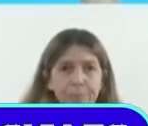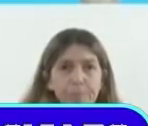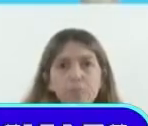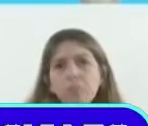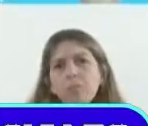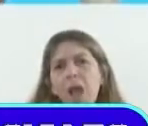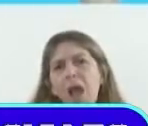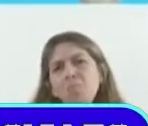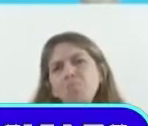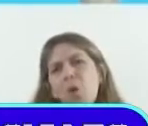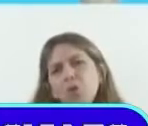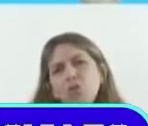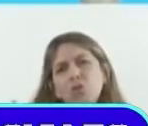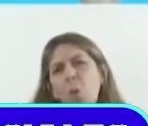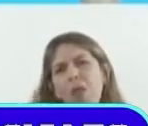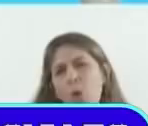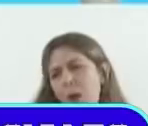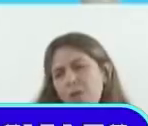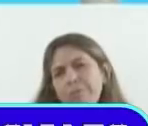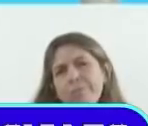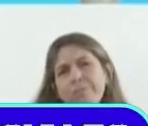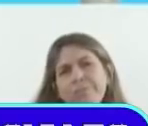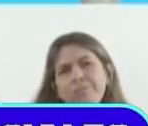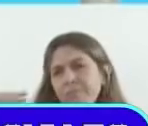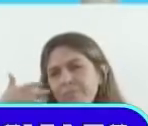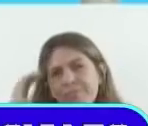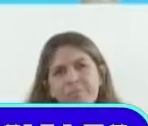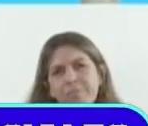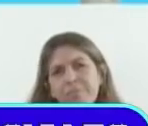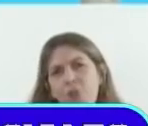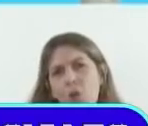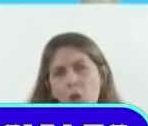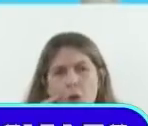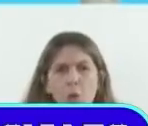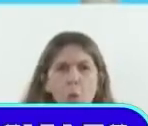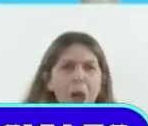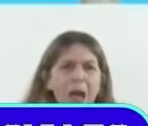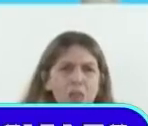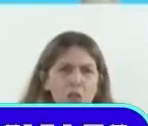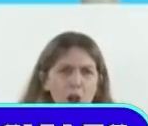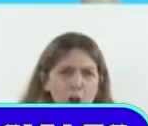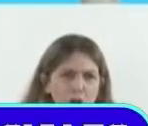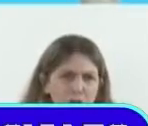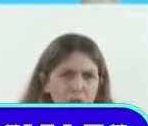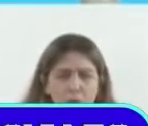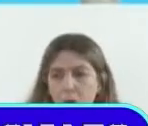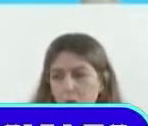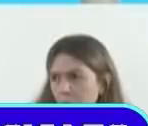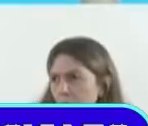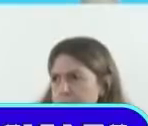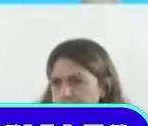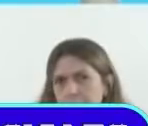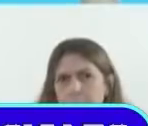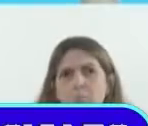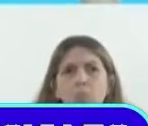Tengo muchos cuadros que le mostré al jefe de gobierno sobre el porqué